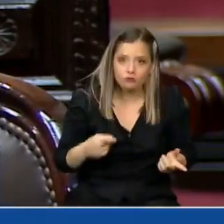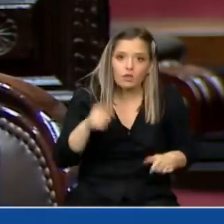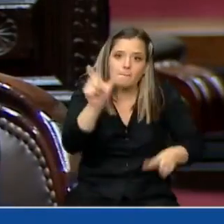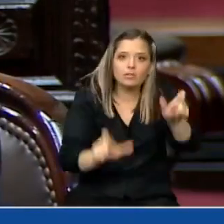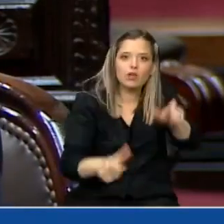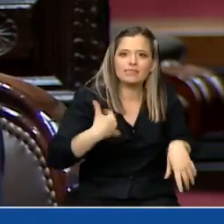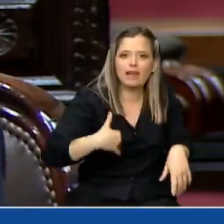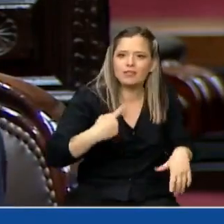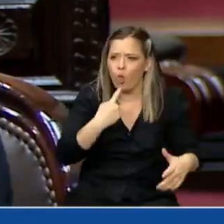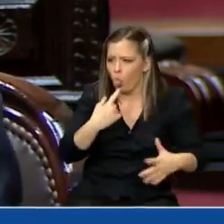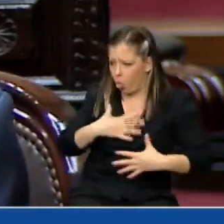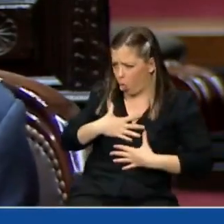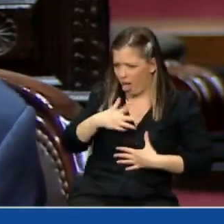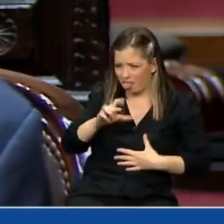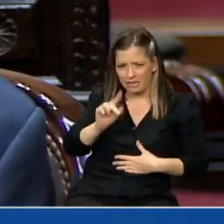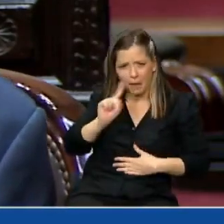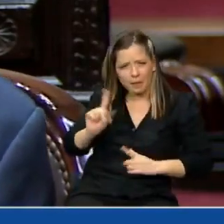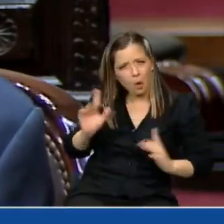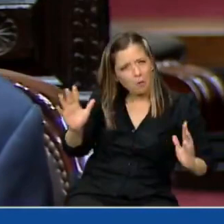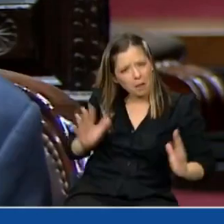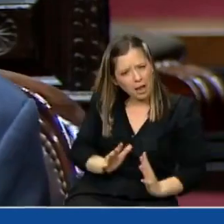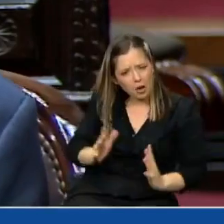No podemos tolerar esto.